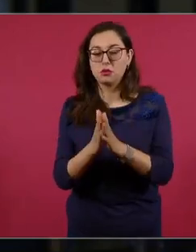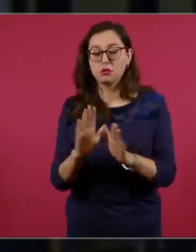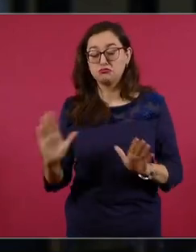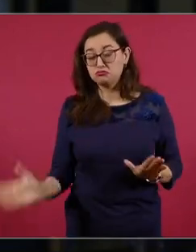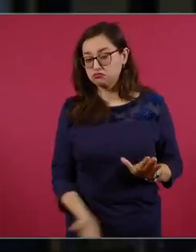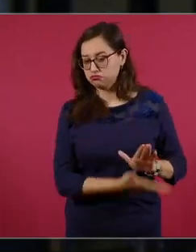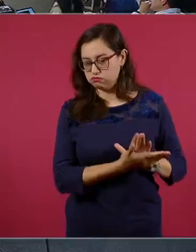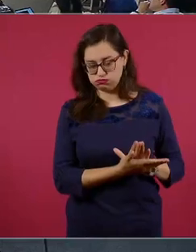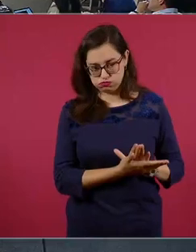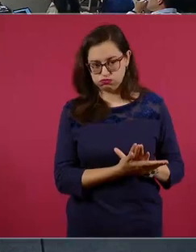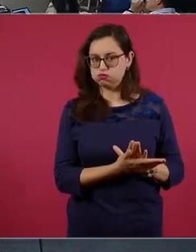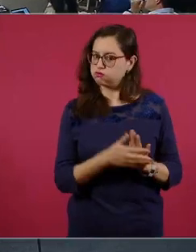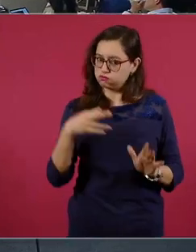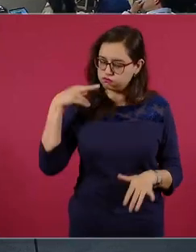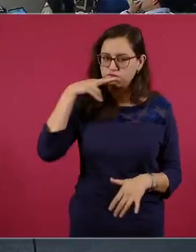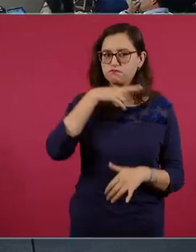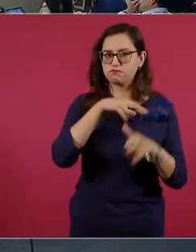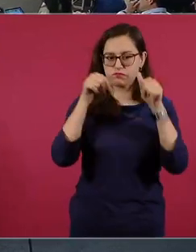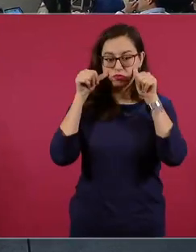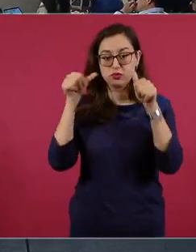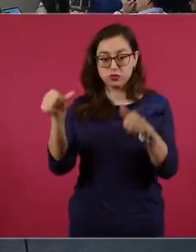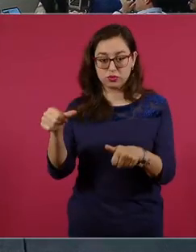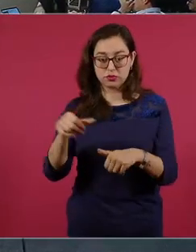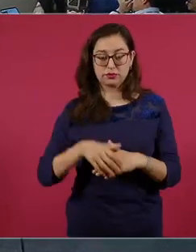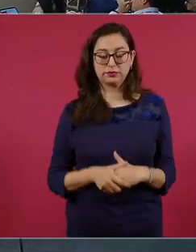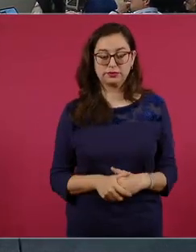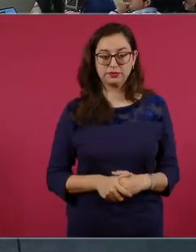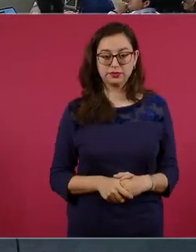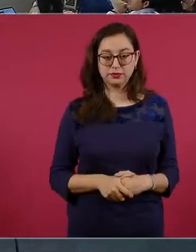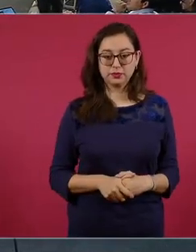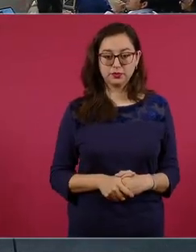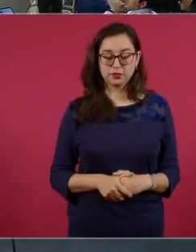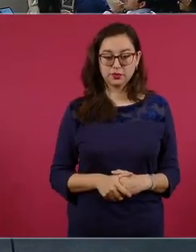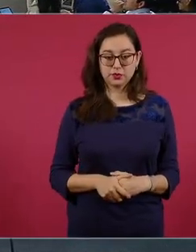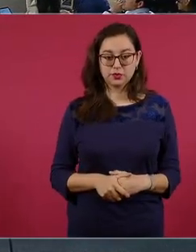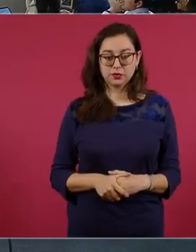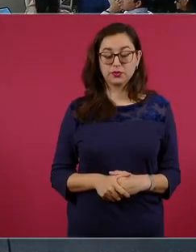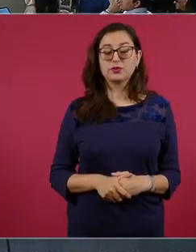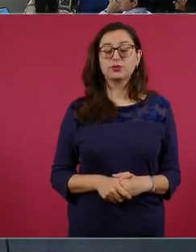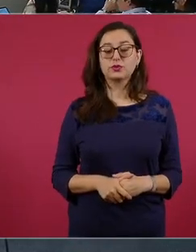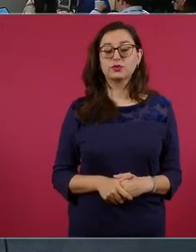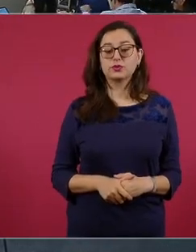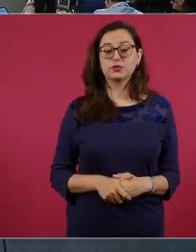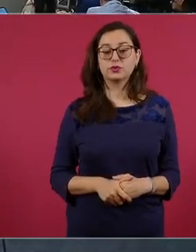se arregle de manera rápida, presidente. Sí, lo está viendo ya